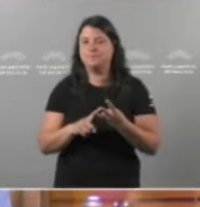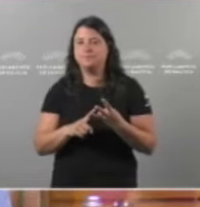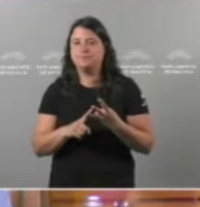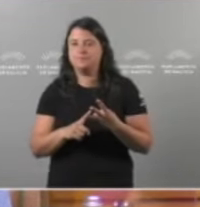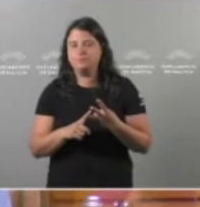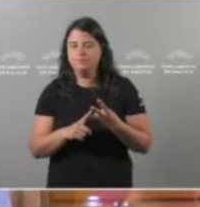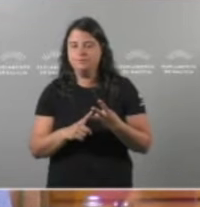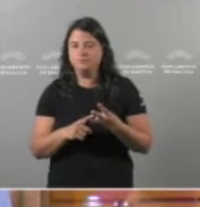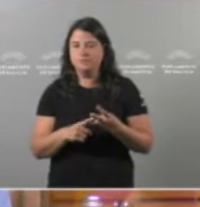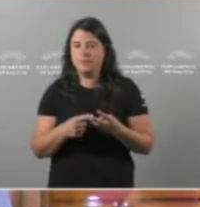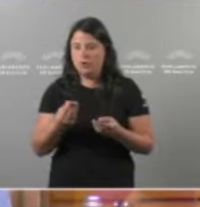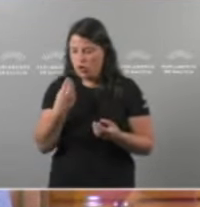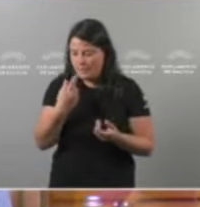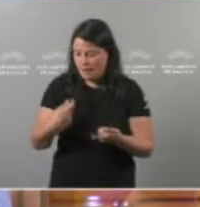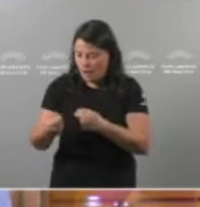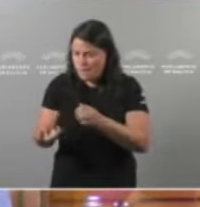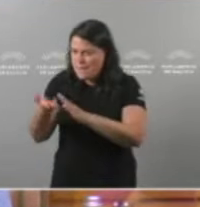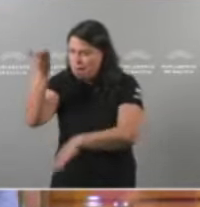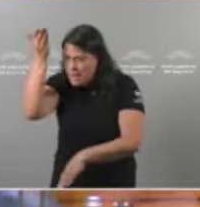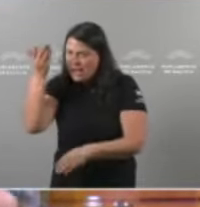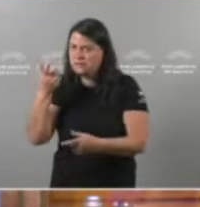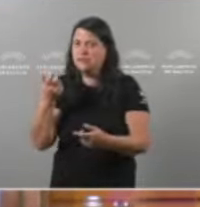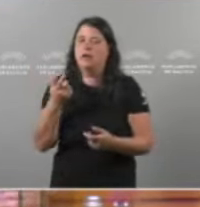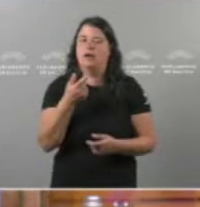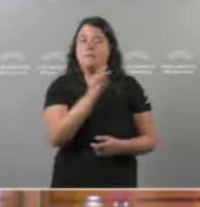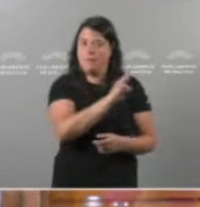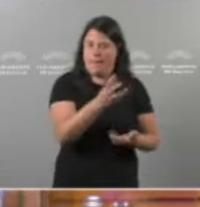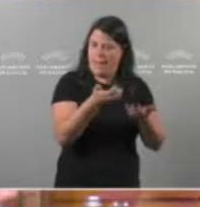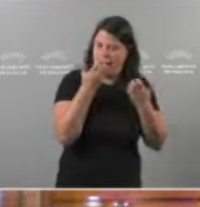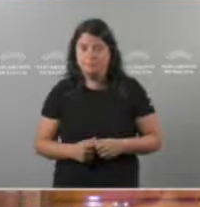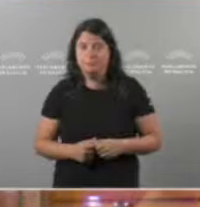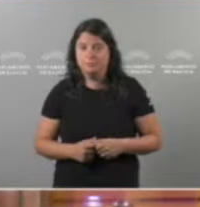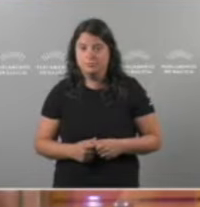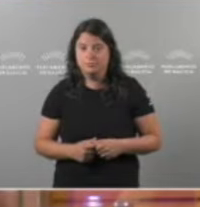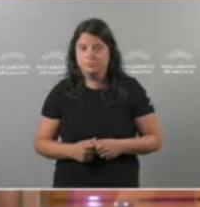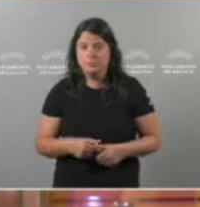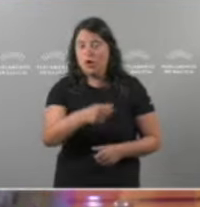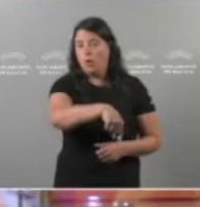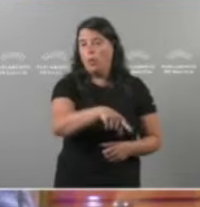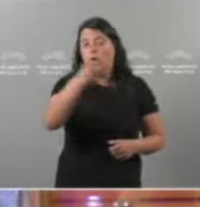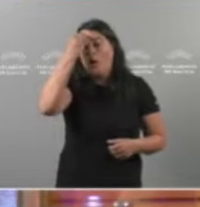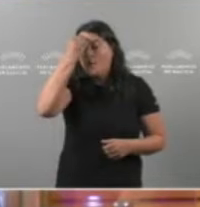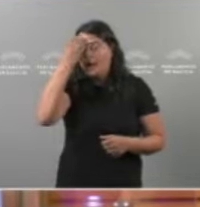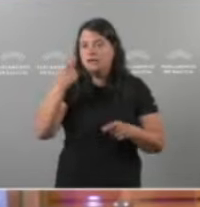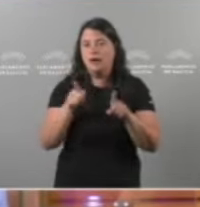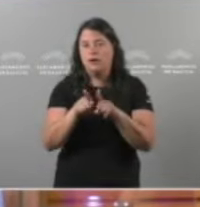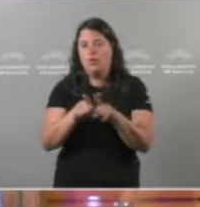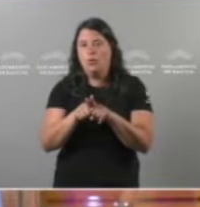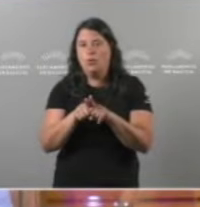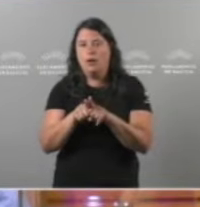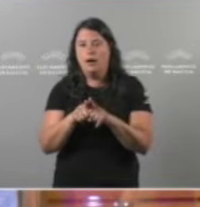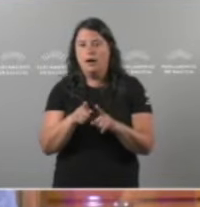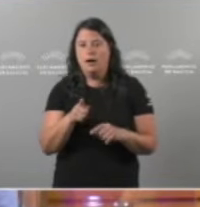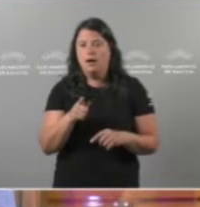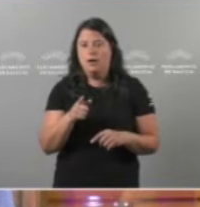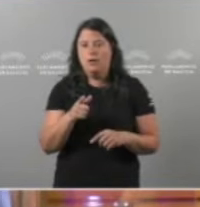incrementa a cesta da compra, mellor para o Partido Popular. Vostedes pensan que poden